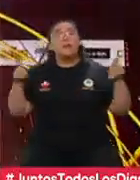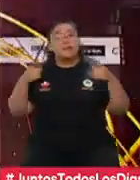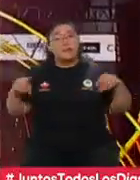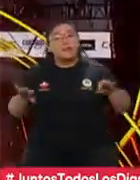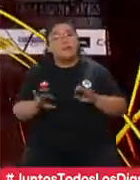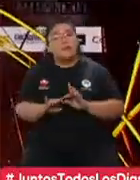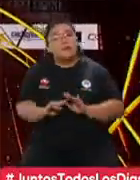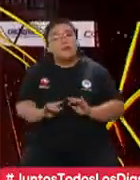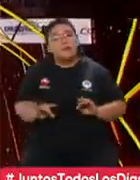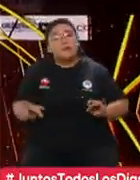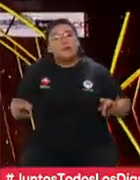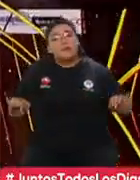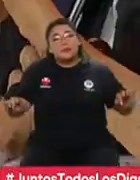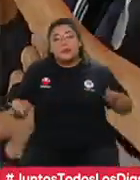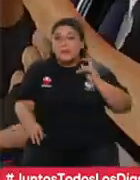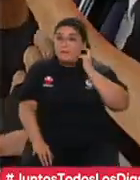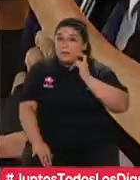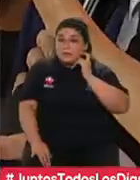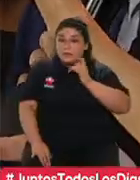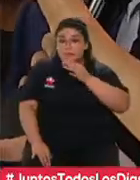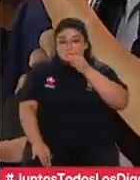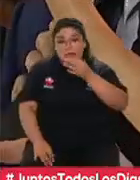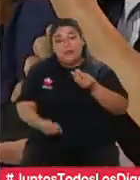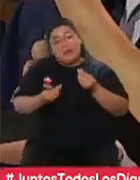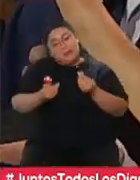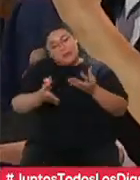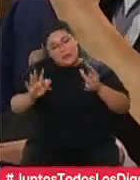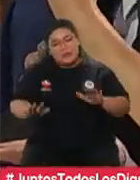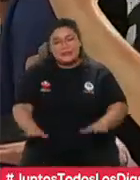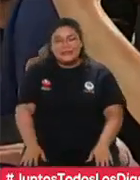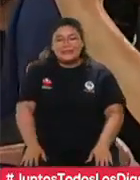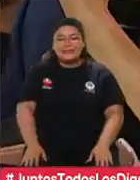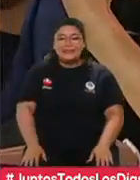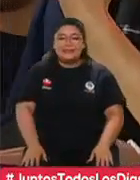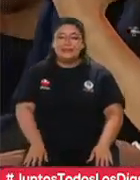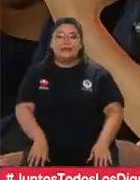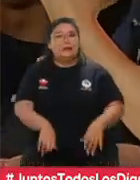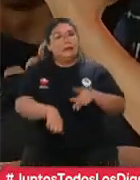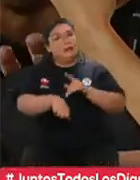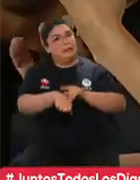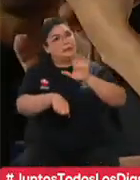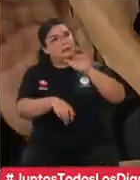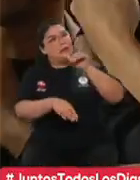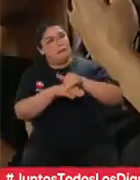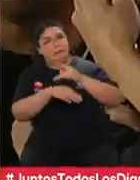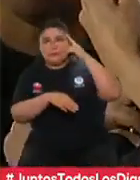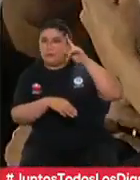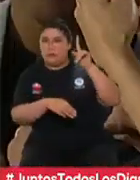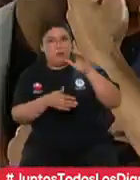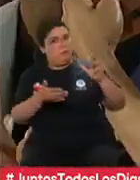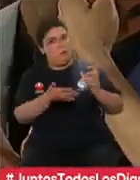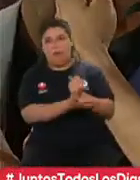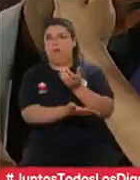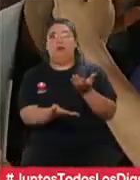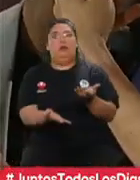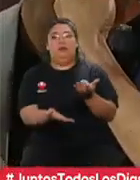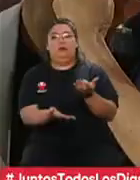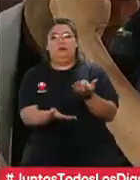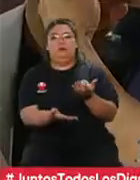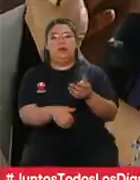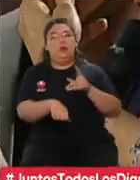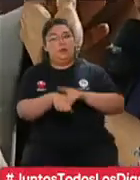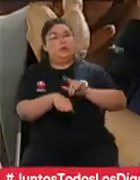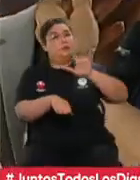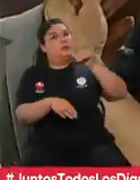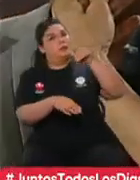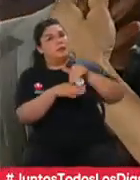Bueno, ¿qué pasó? Yo creo que... A las 5 de la tarde esto no lo creíamos. Tenemos, a las 5 de la tarde estábamos